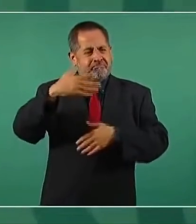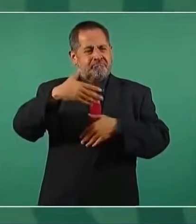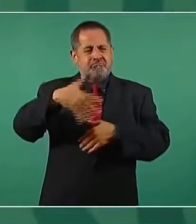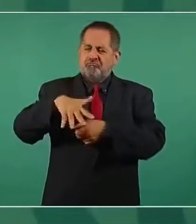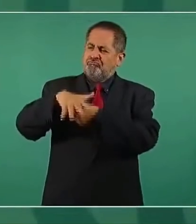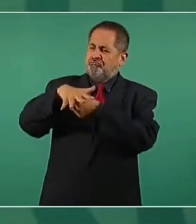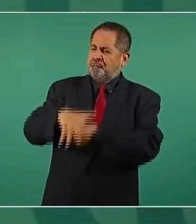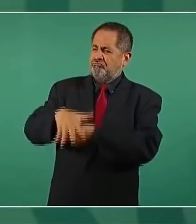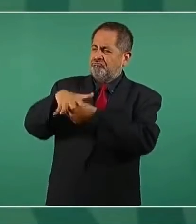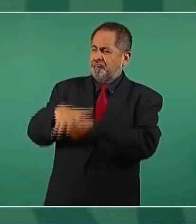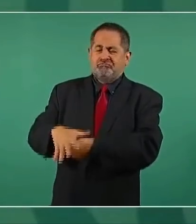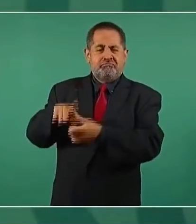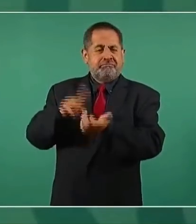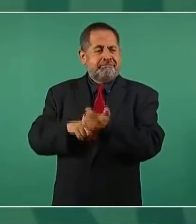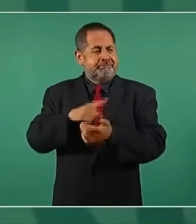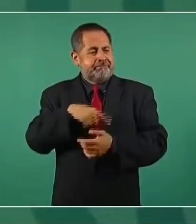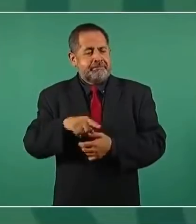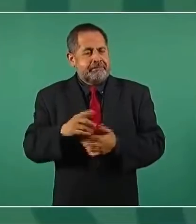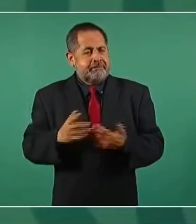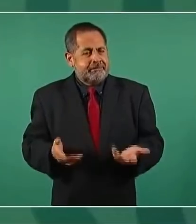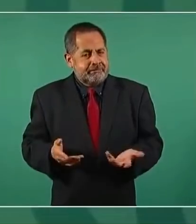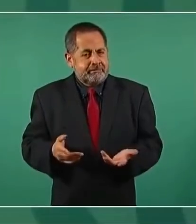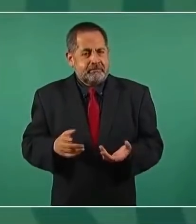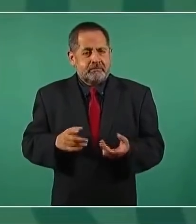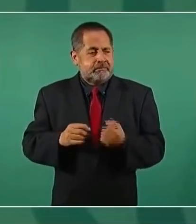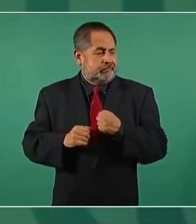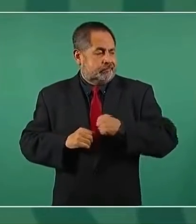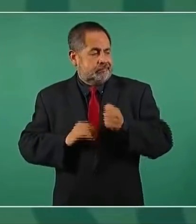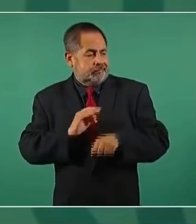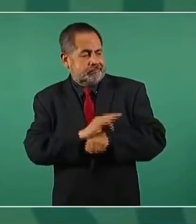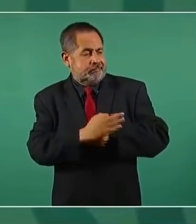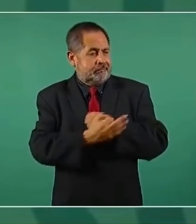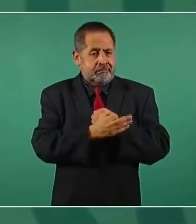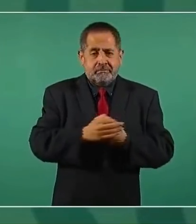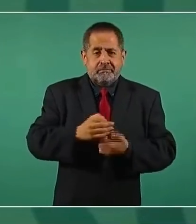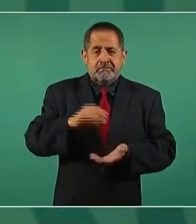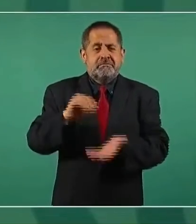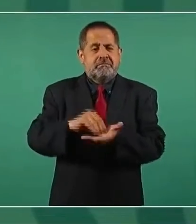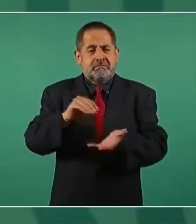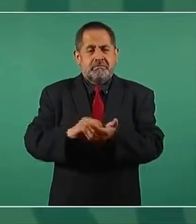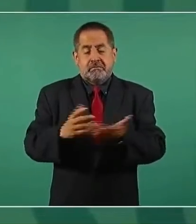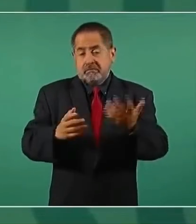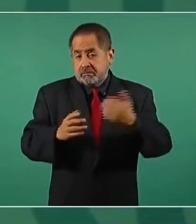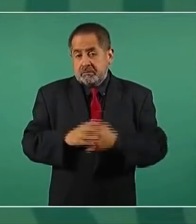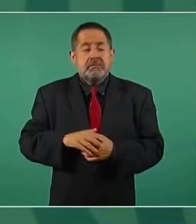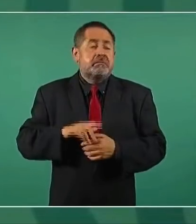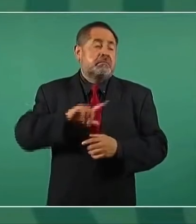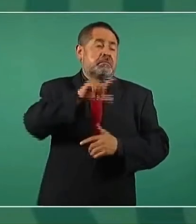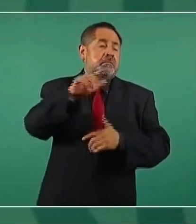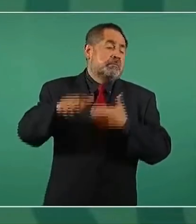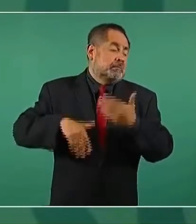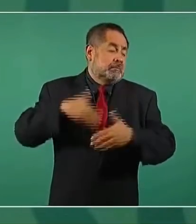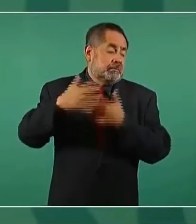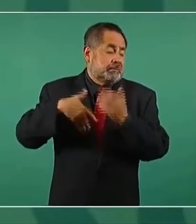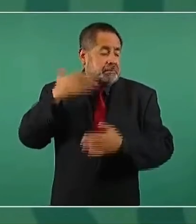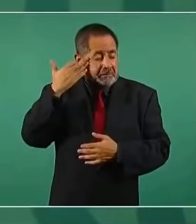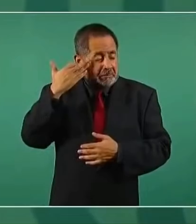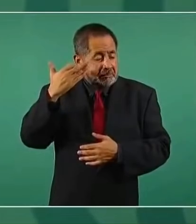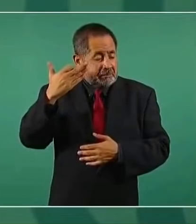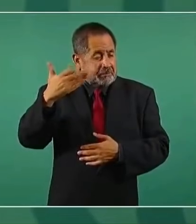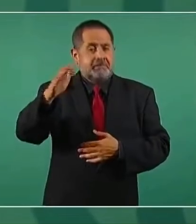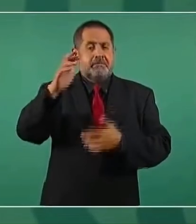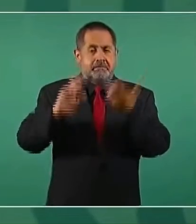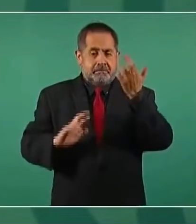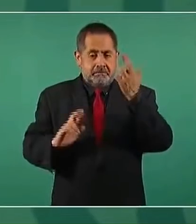opresión y de privilegios. Es hasta la Revolución Mexicana que